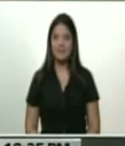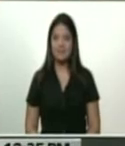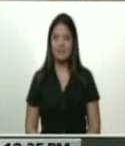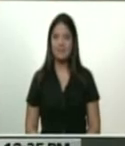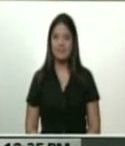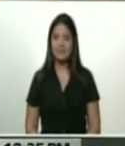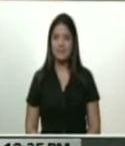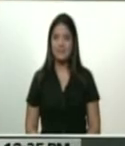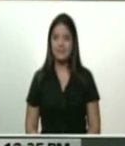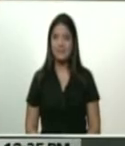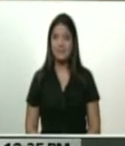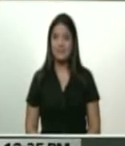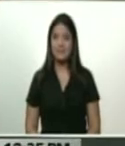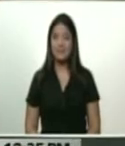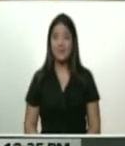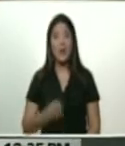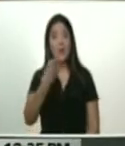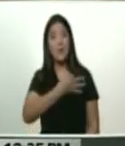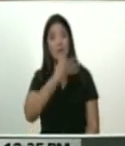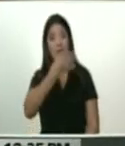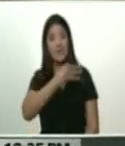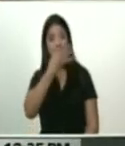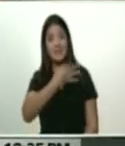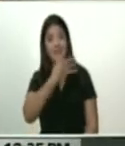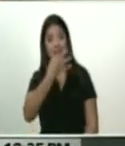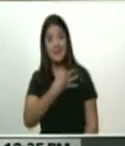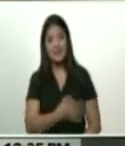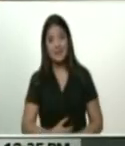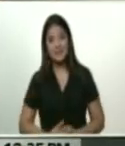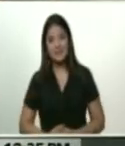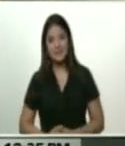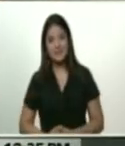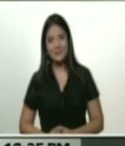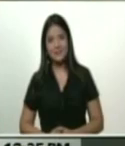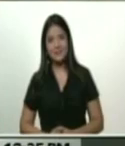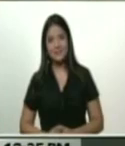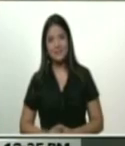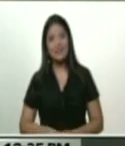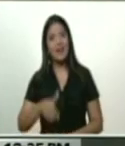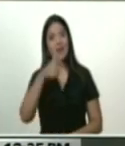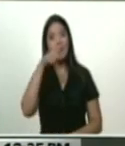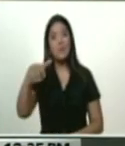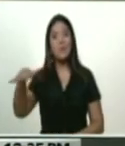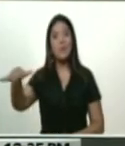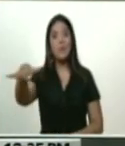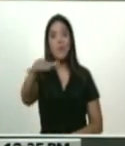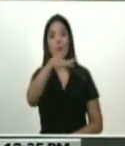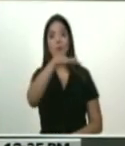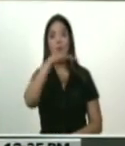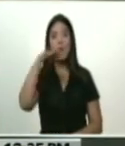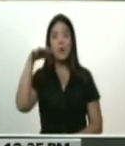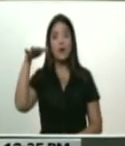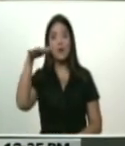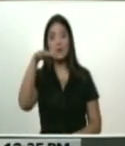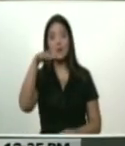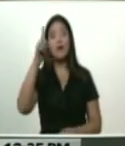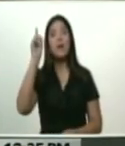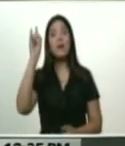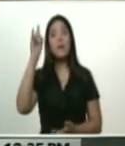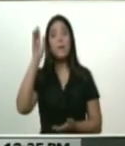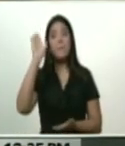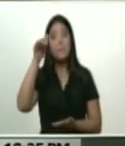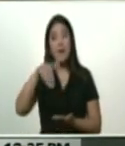Muy buenas tardes ya a los pueblos de las ciudades de